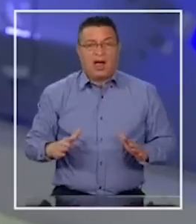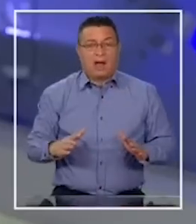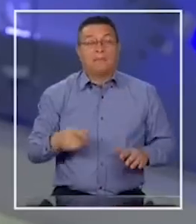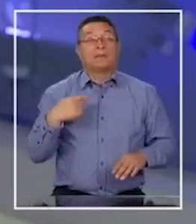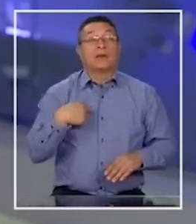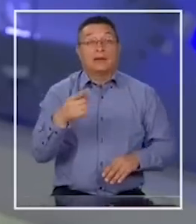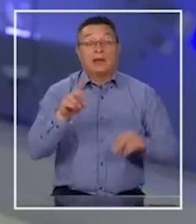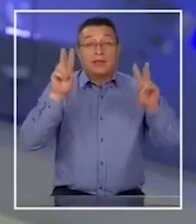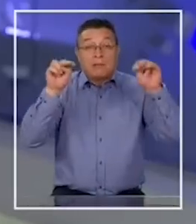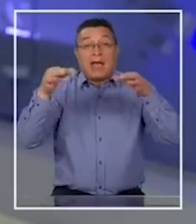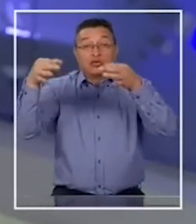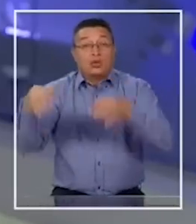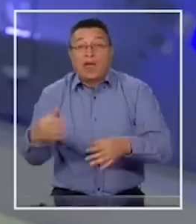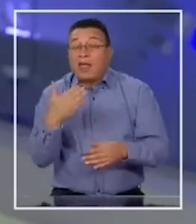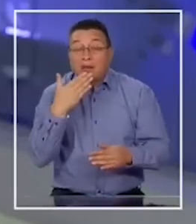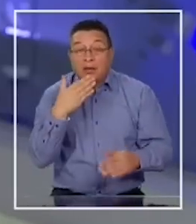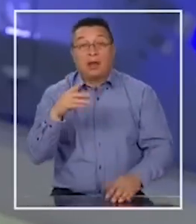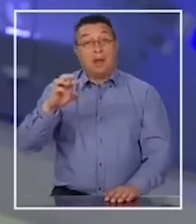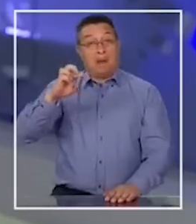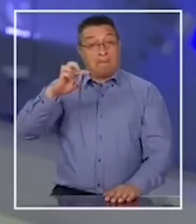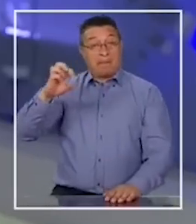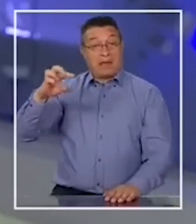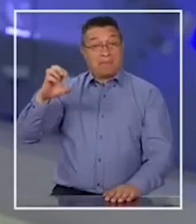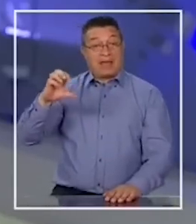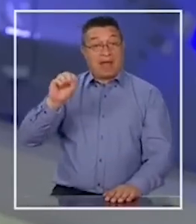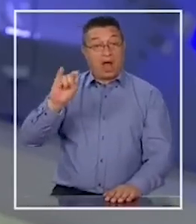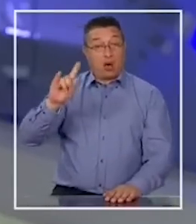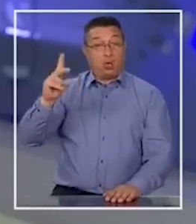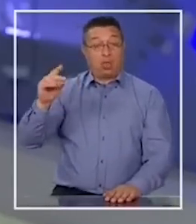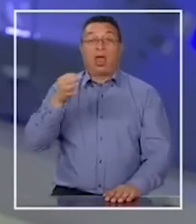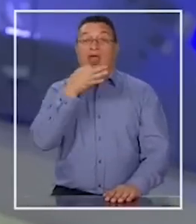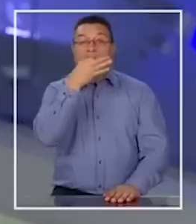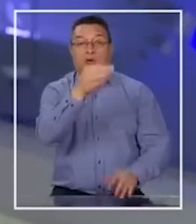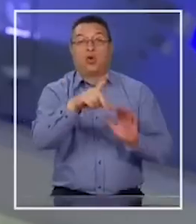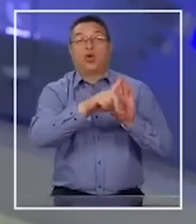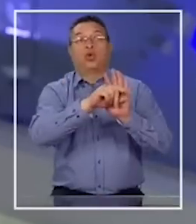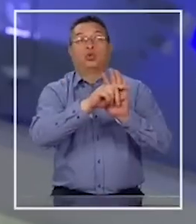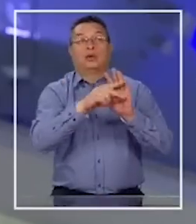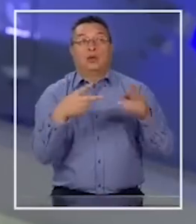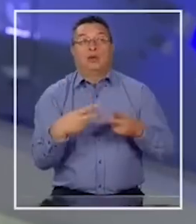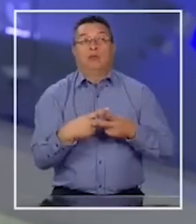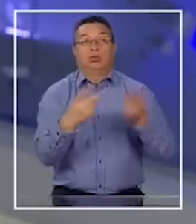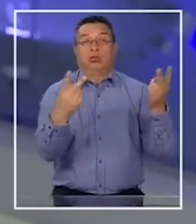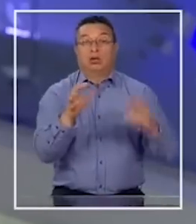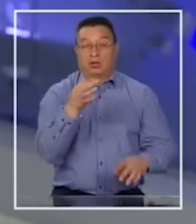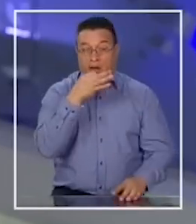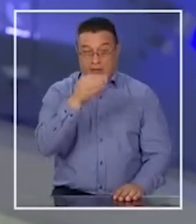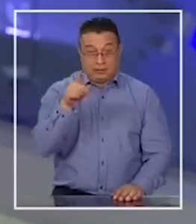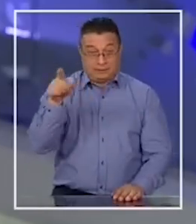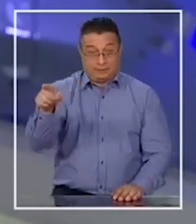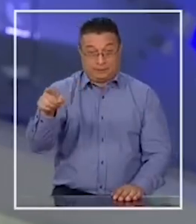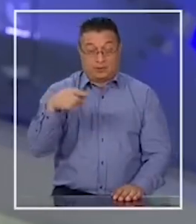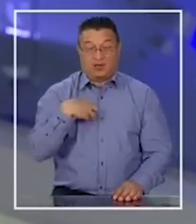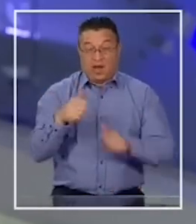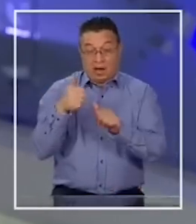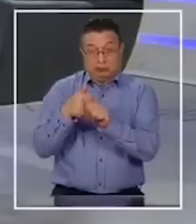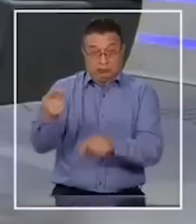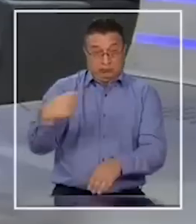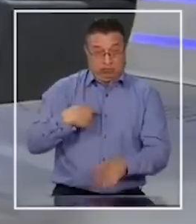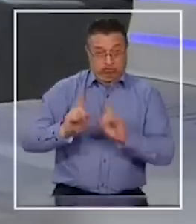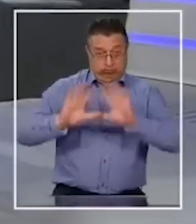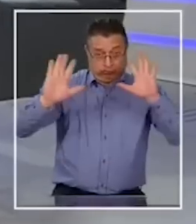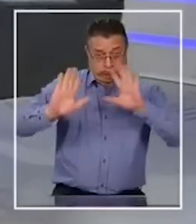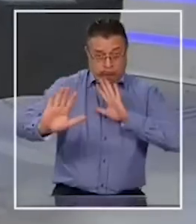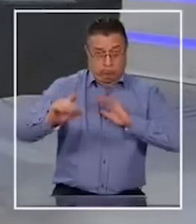y en seguridad es lo mismo mira Pepe out les dijo ayer por Twitter no dirán que ahora que son mío